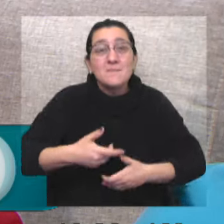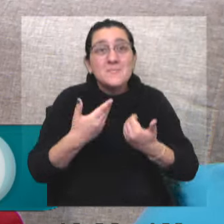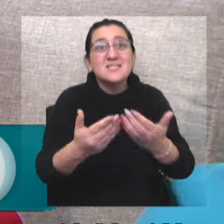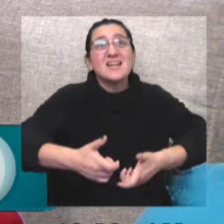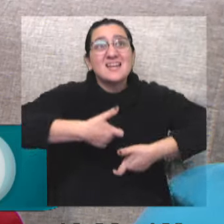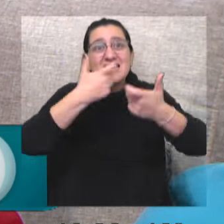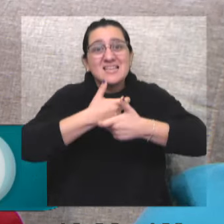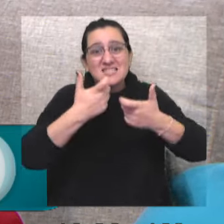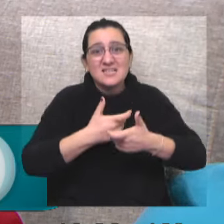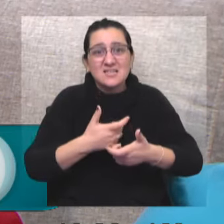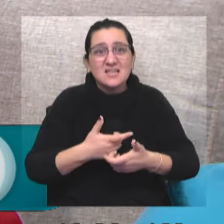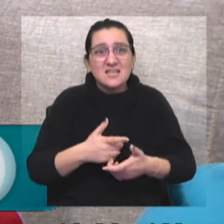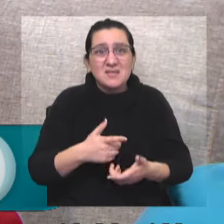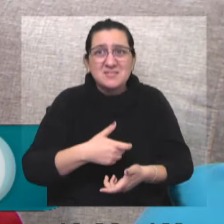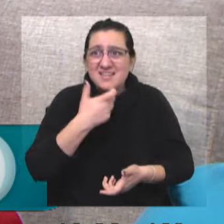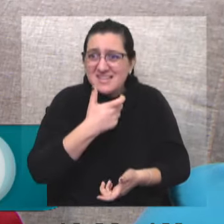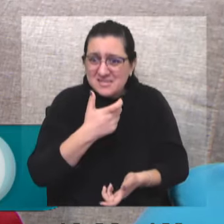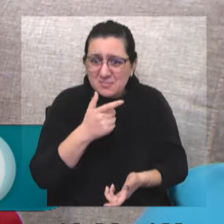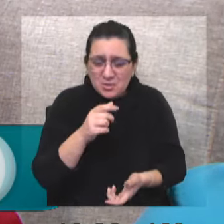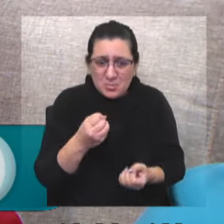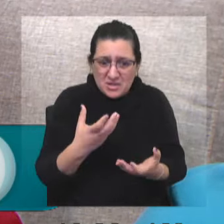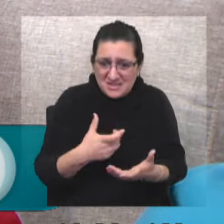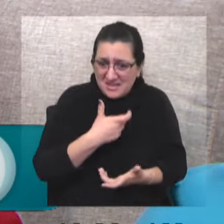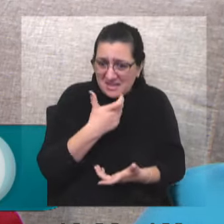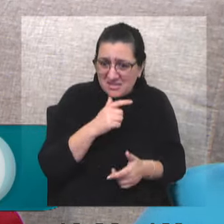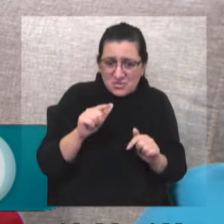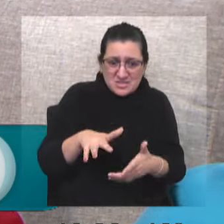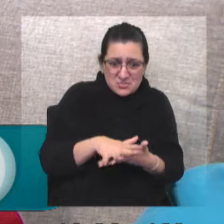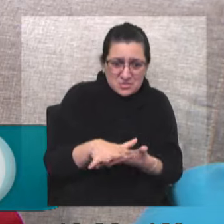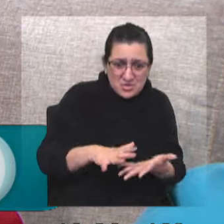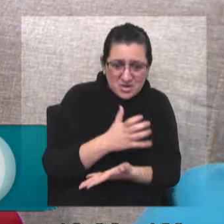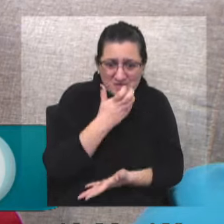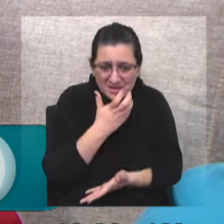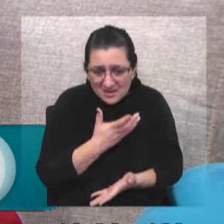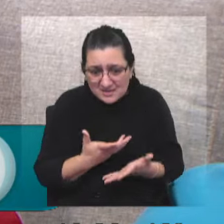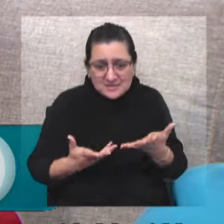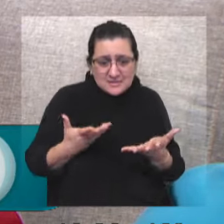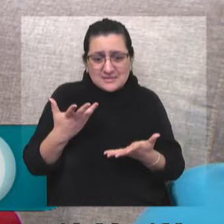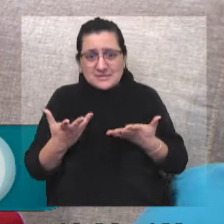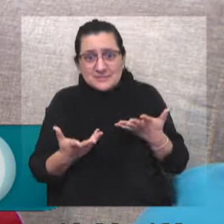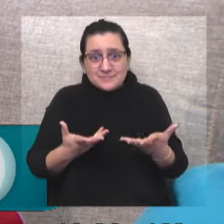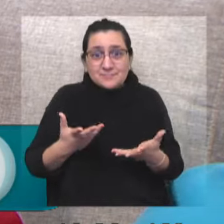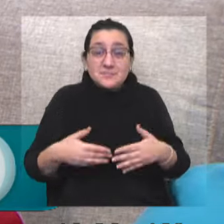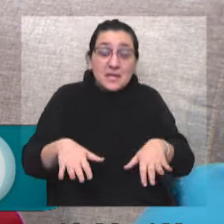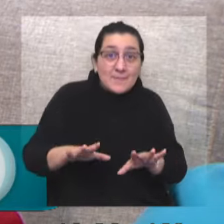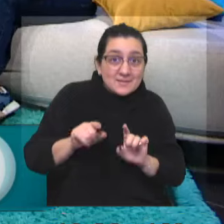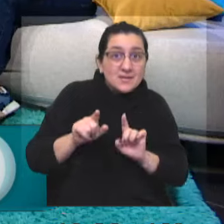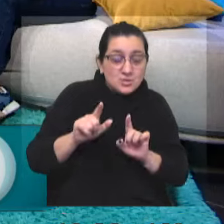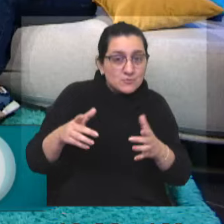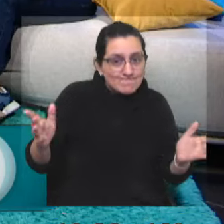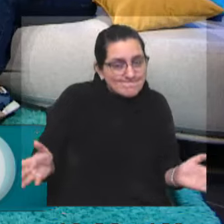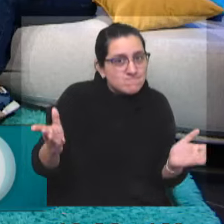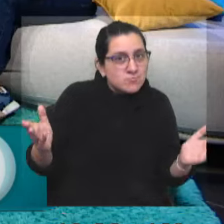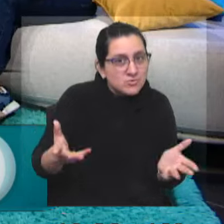riendo, te empieza a doler de lo que estás riendo, y viene la reflexión después en la mesa posterior de la pizza de, pa, mira qué increíble, y capaz que eso te propulsa a